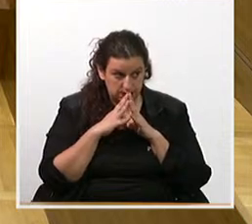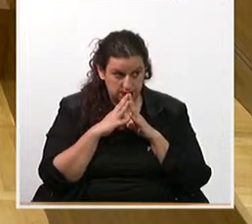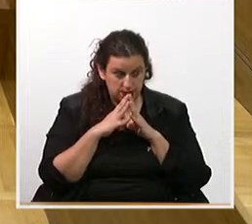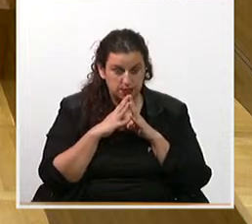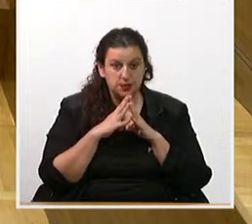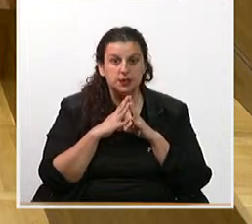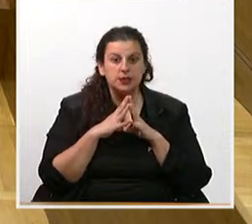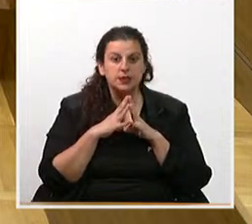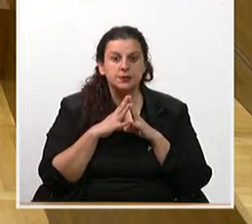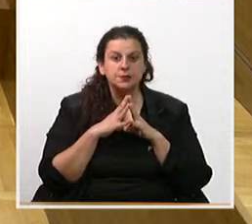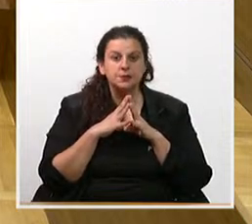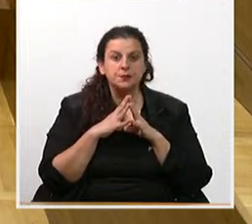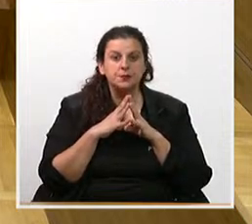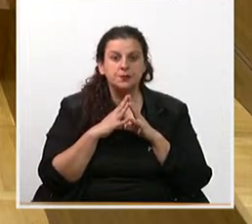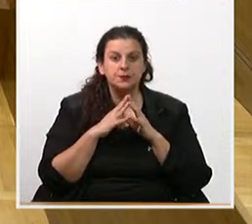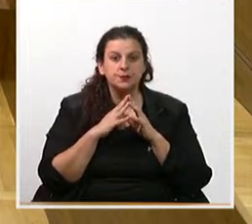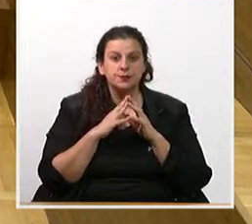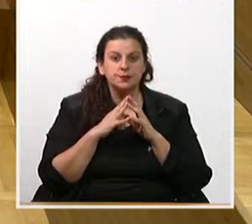10,68